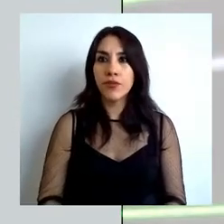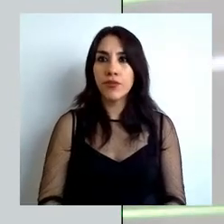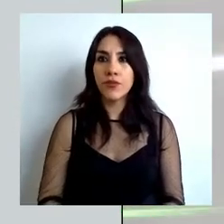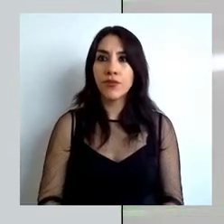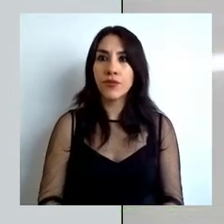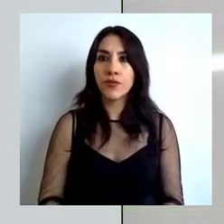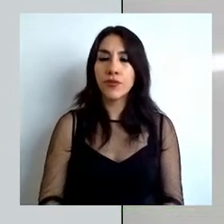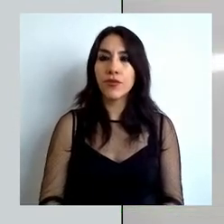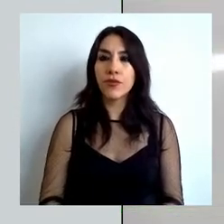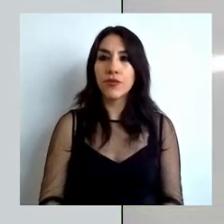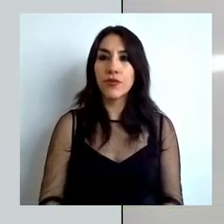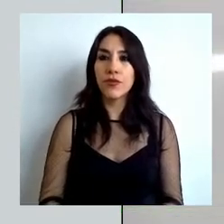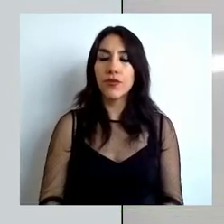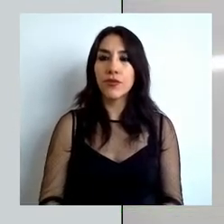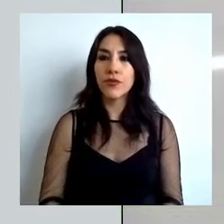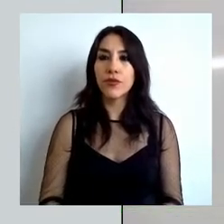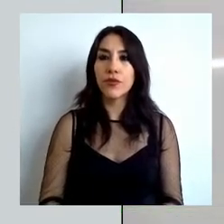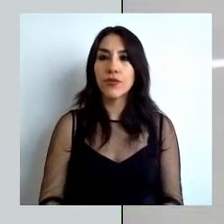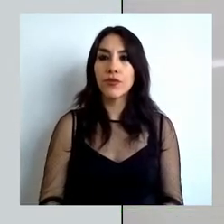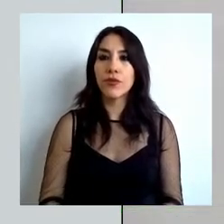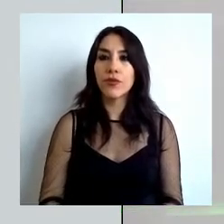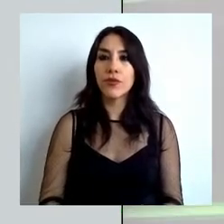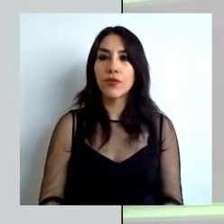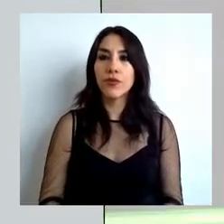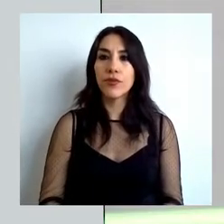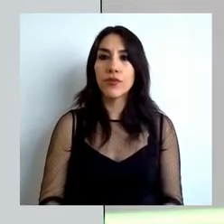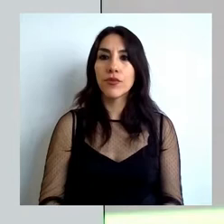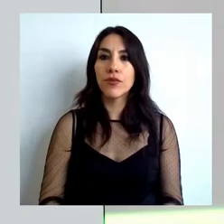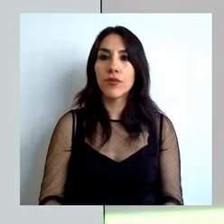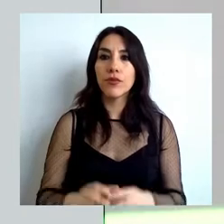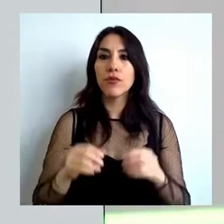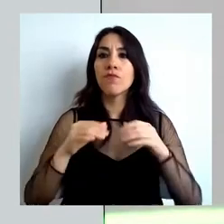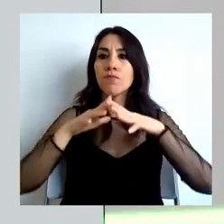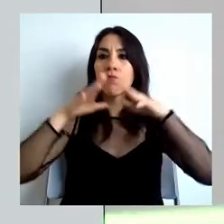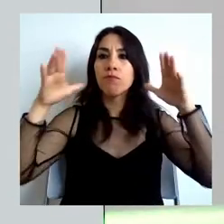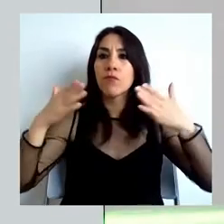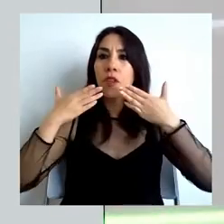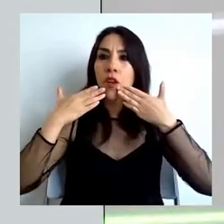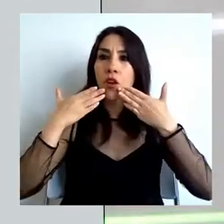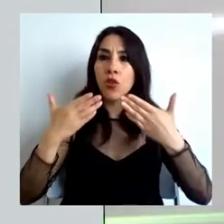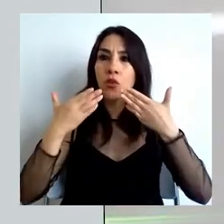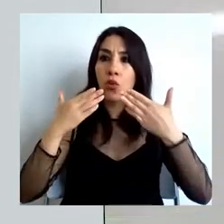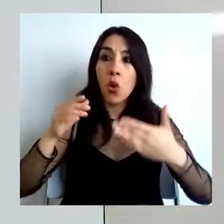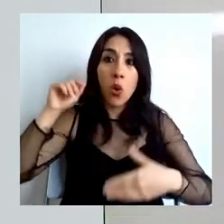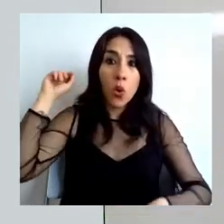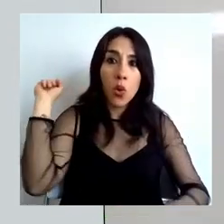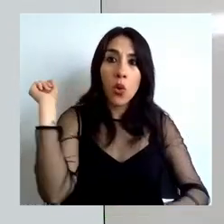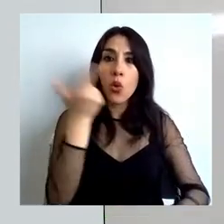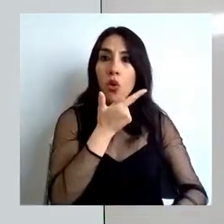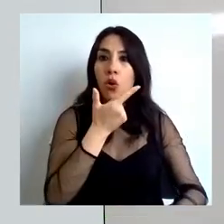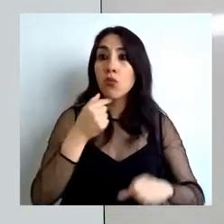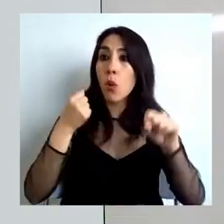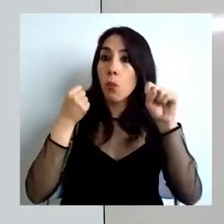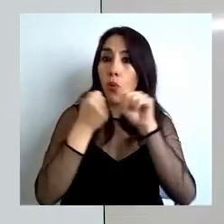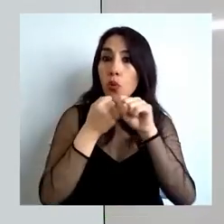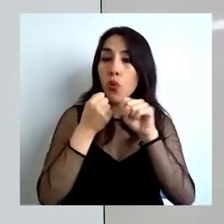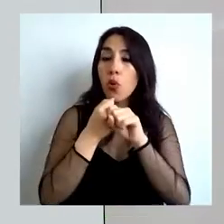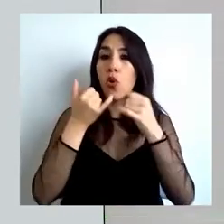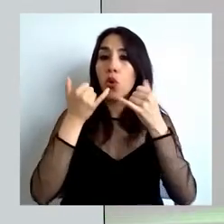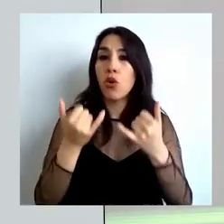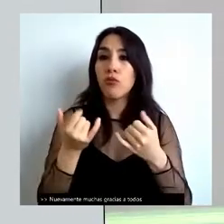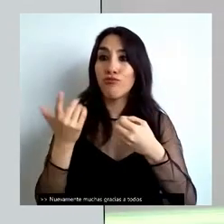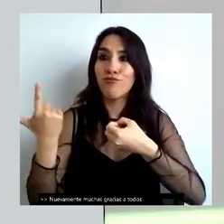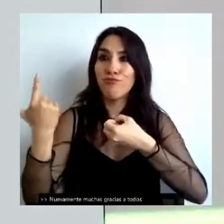Nuevamente, muchas gracias a todos los que nos acompañan hoy y que se han conectado desde distintas partes del mundo